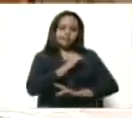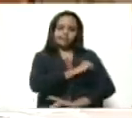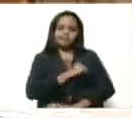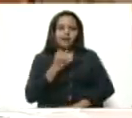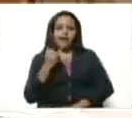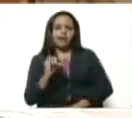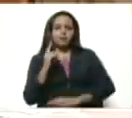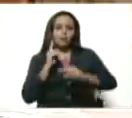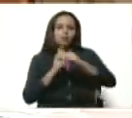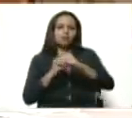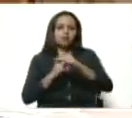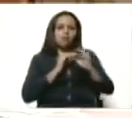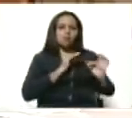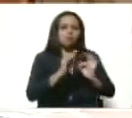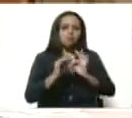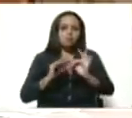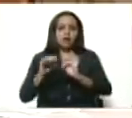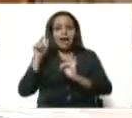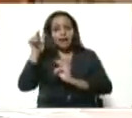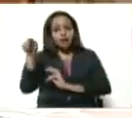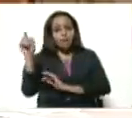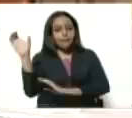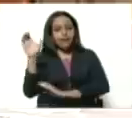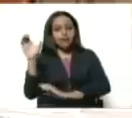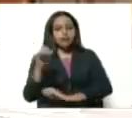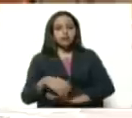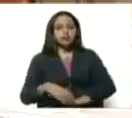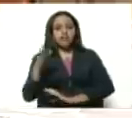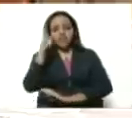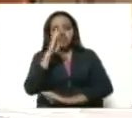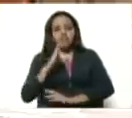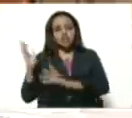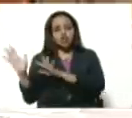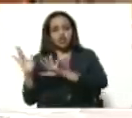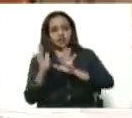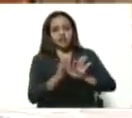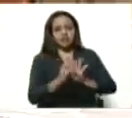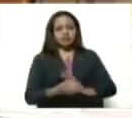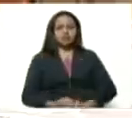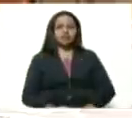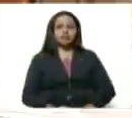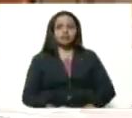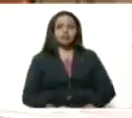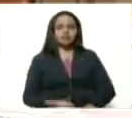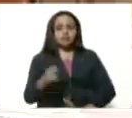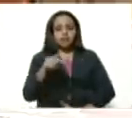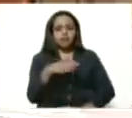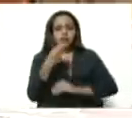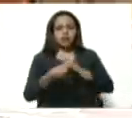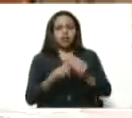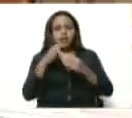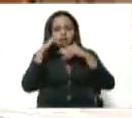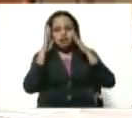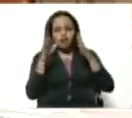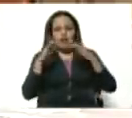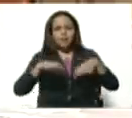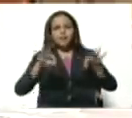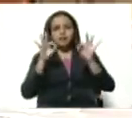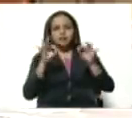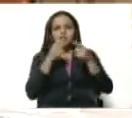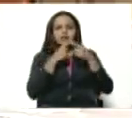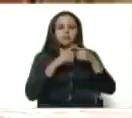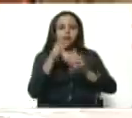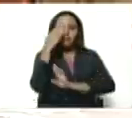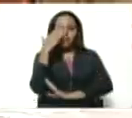contagiados en estos países de donde venía aquí estamos haciendo atención especial pero